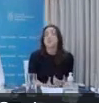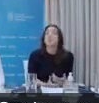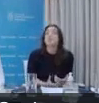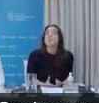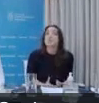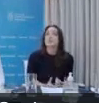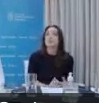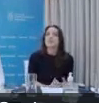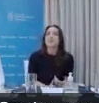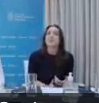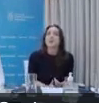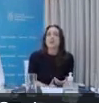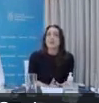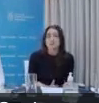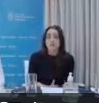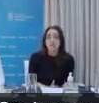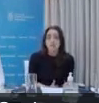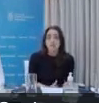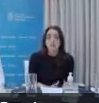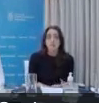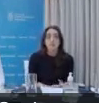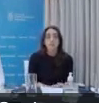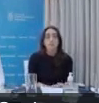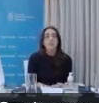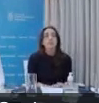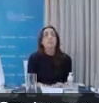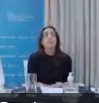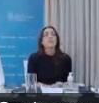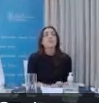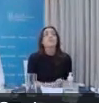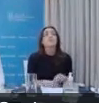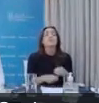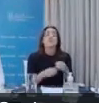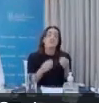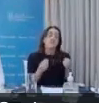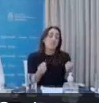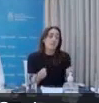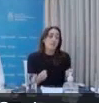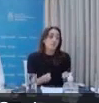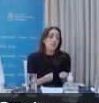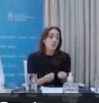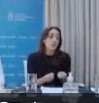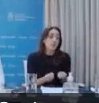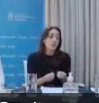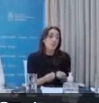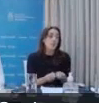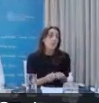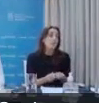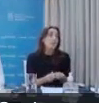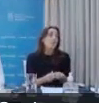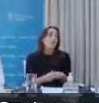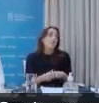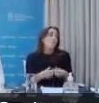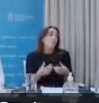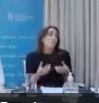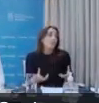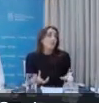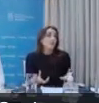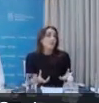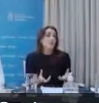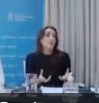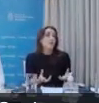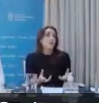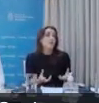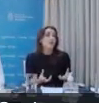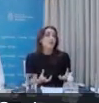otros y no de ser cuidadas y de pedir ayuda, ¿no? Entonces, bueno, si no visibilizamos estas cuestiones, nuestras